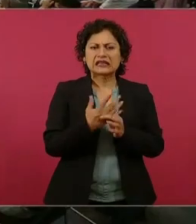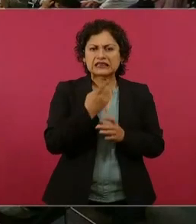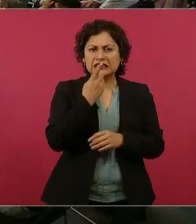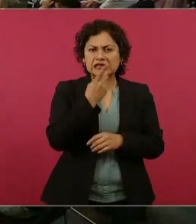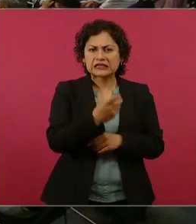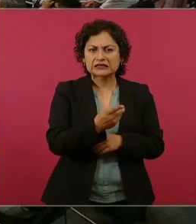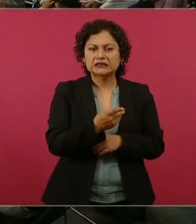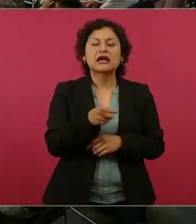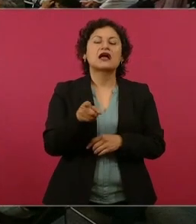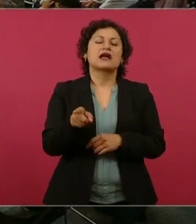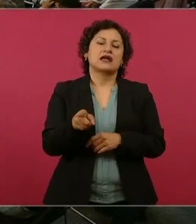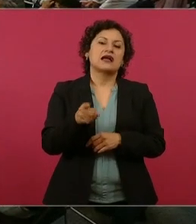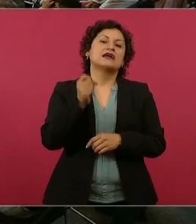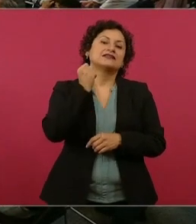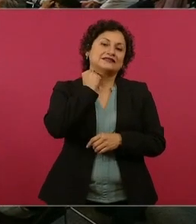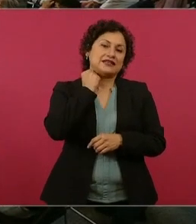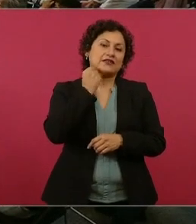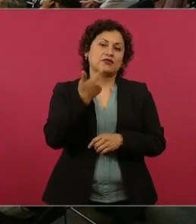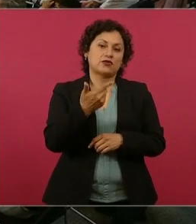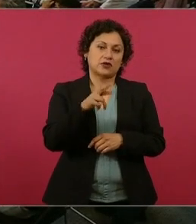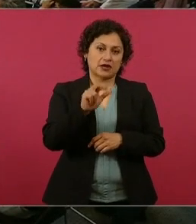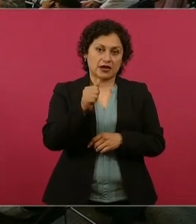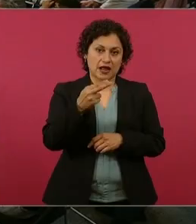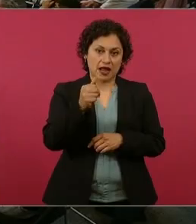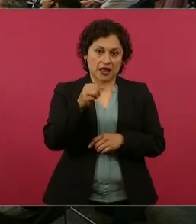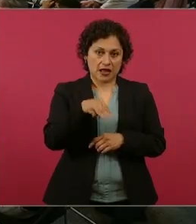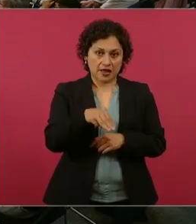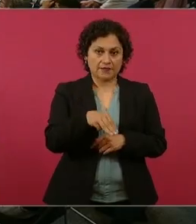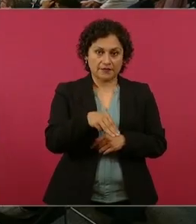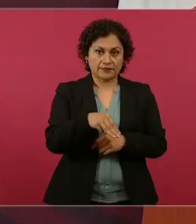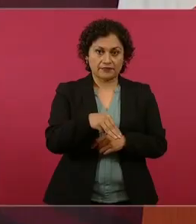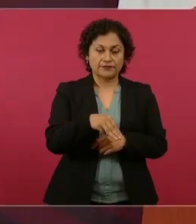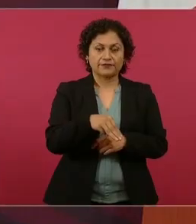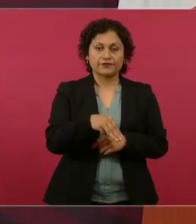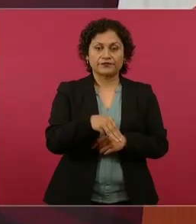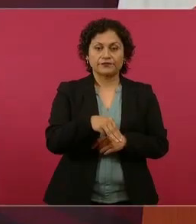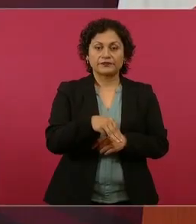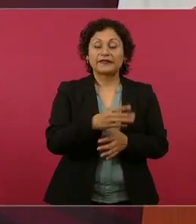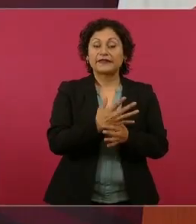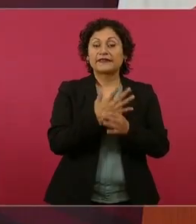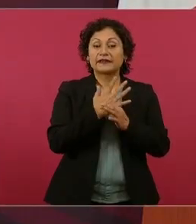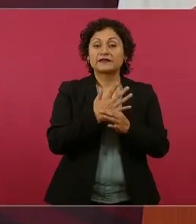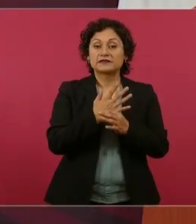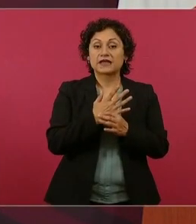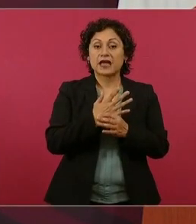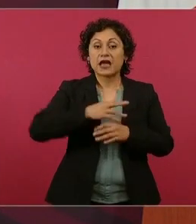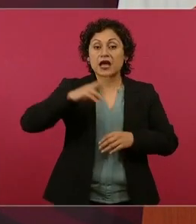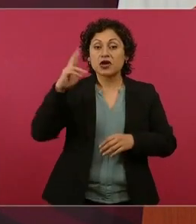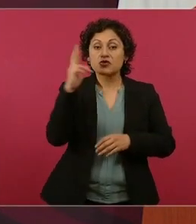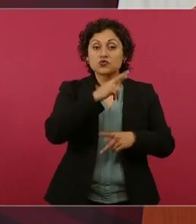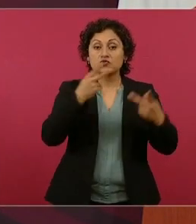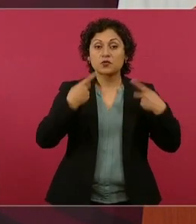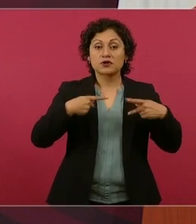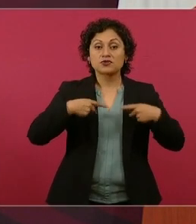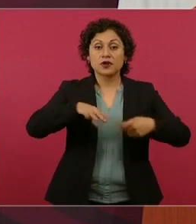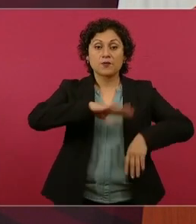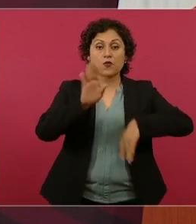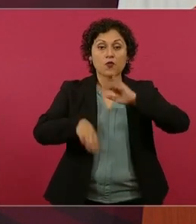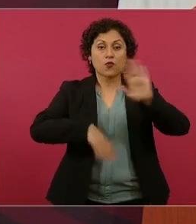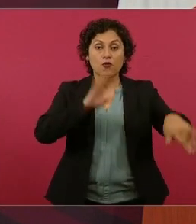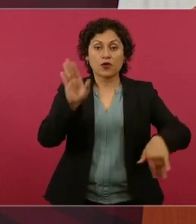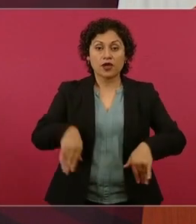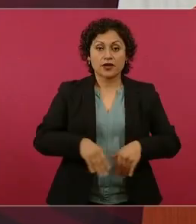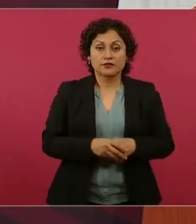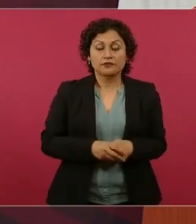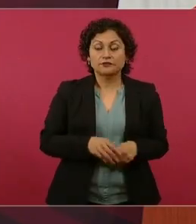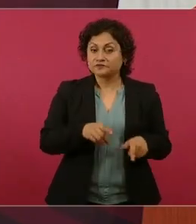El senador Graham. Y los rusos están muriendo. Síguele. It's the